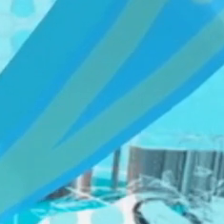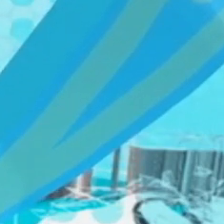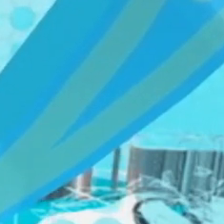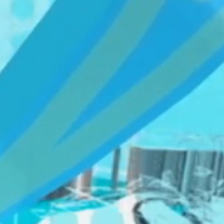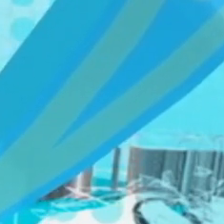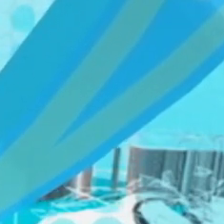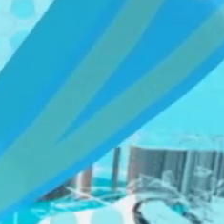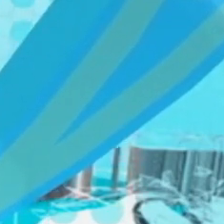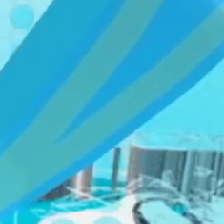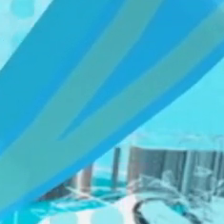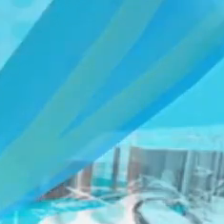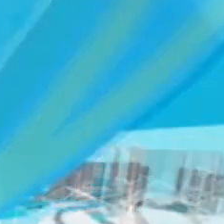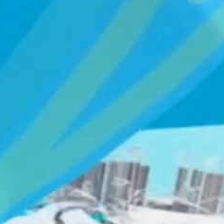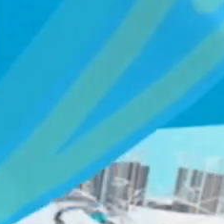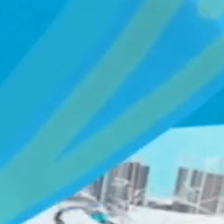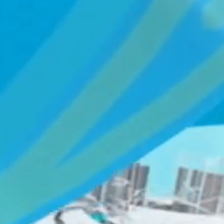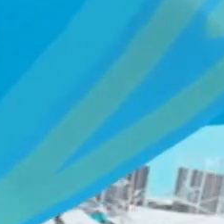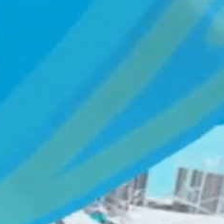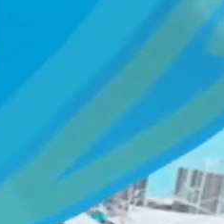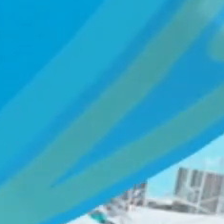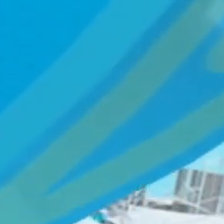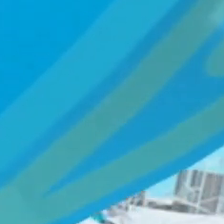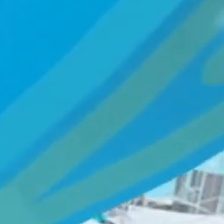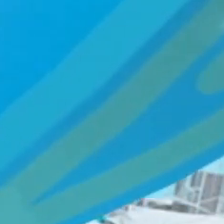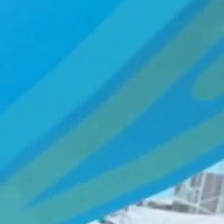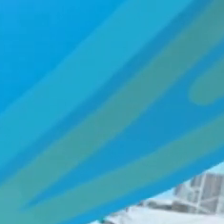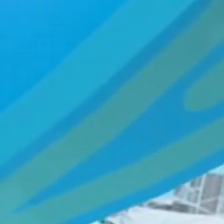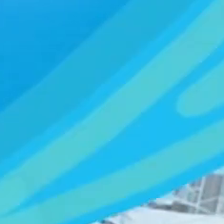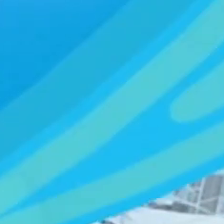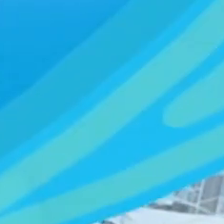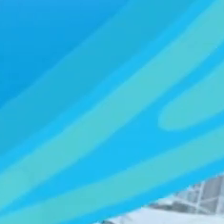Banco Popular presenta El Tipo de Cambio